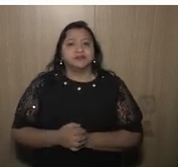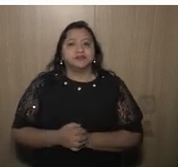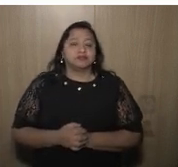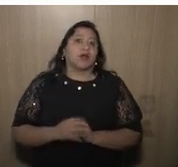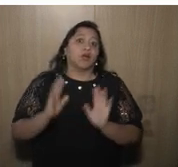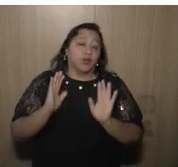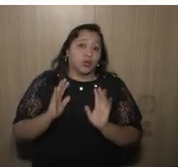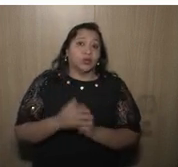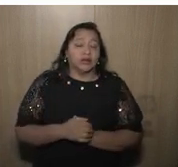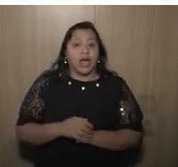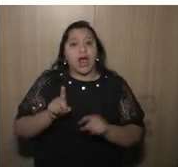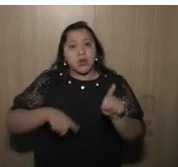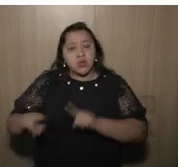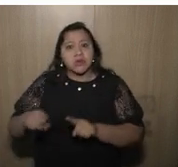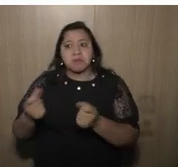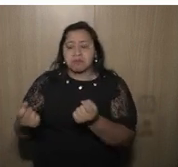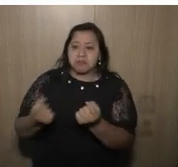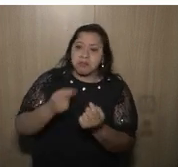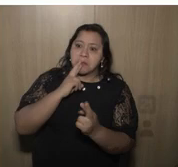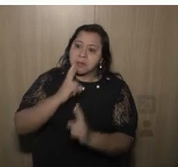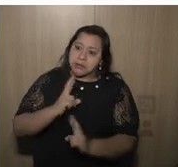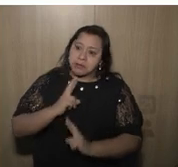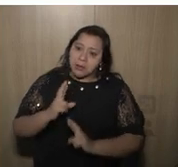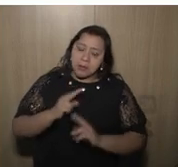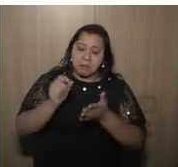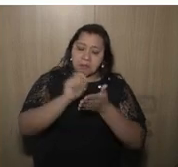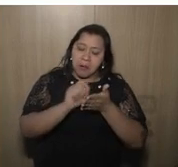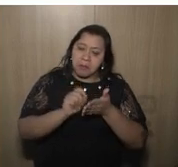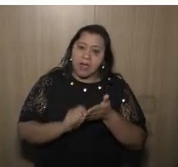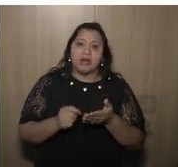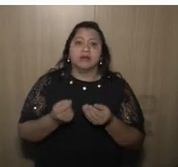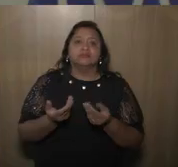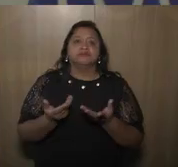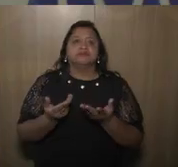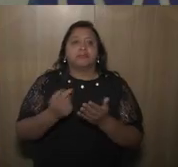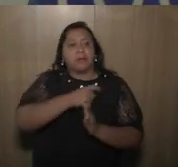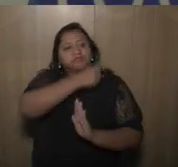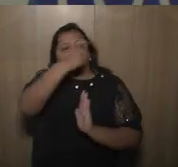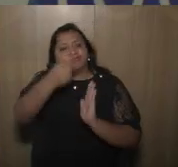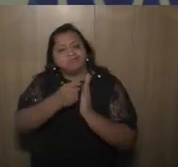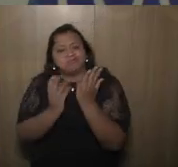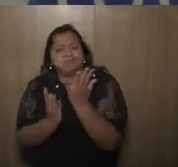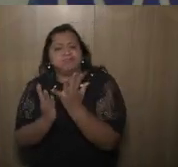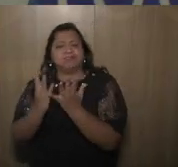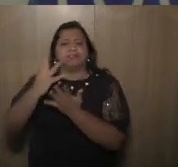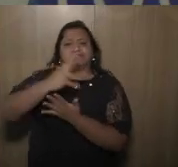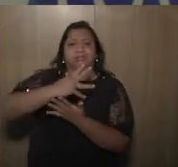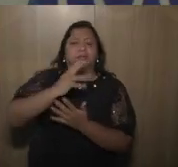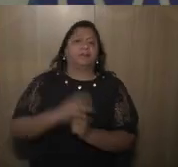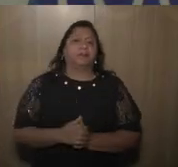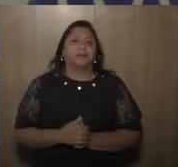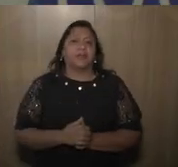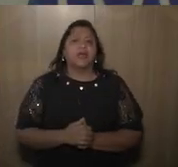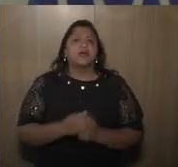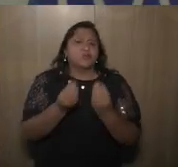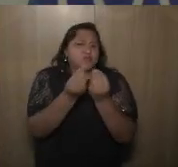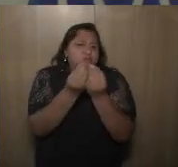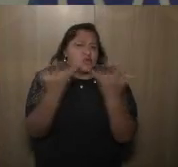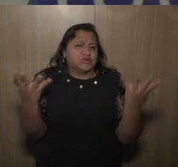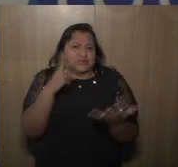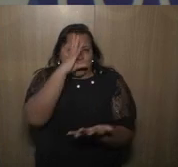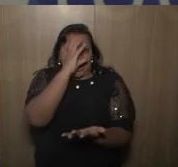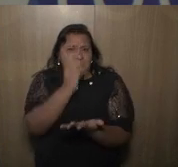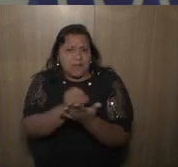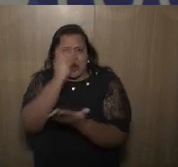Bueno, ahí están llegando todas las respuestas de ustedes, trazabilidad. Bueno, tenemos muchísimas